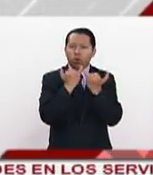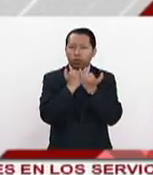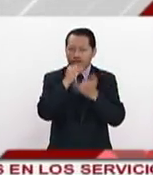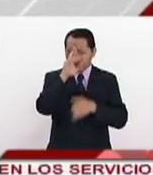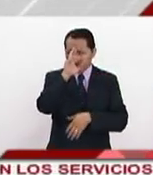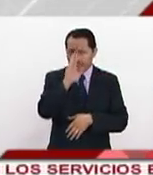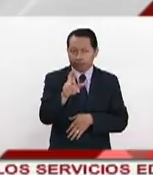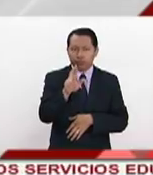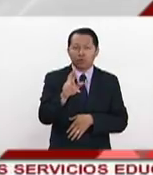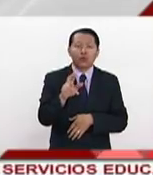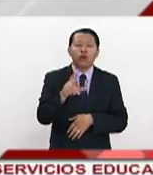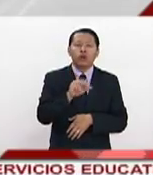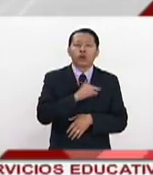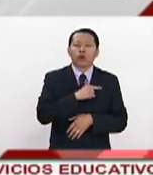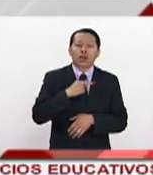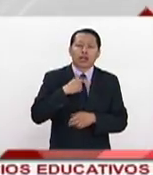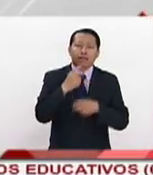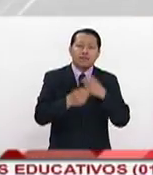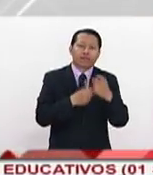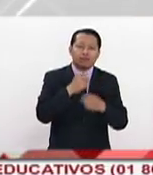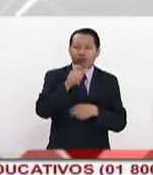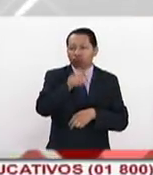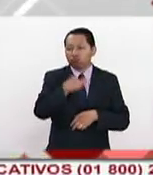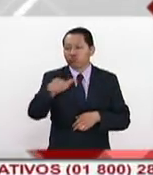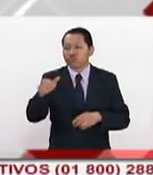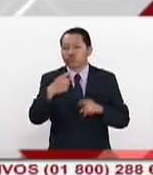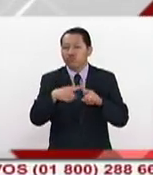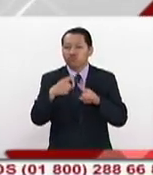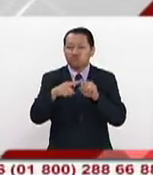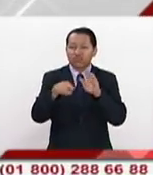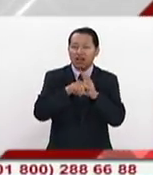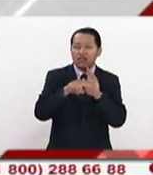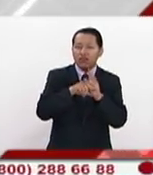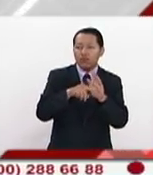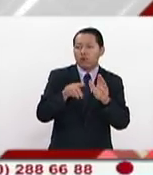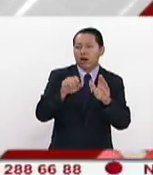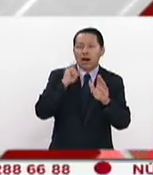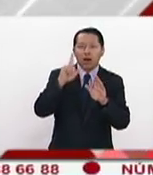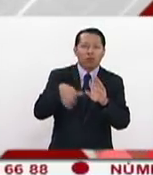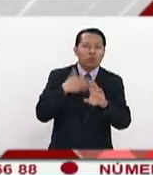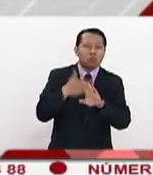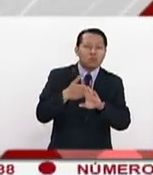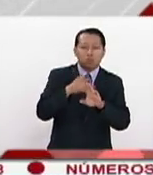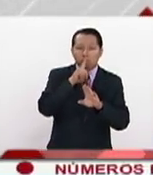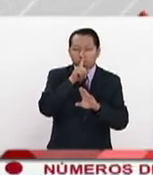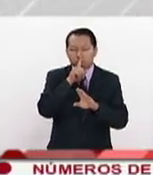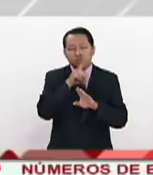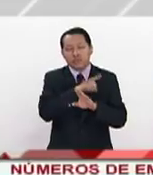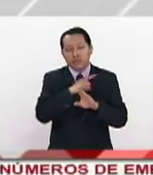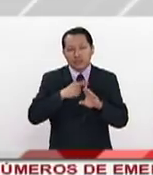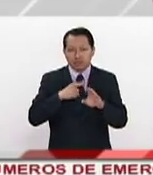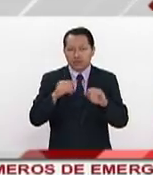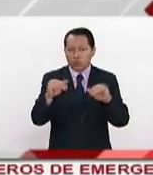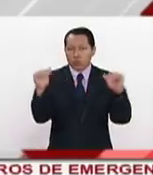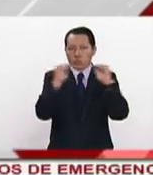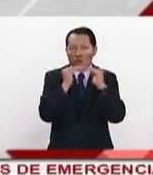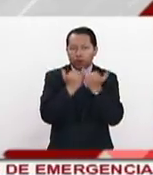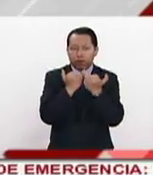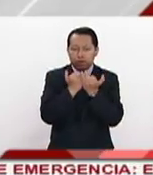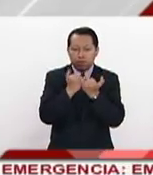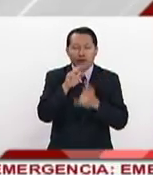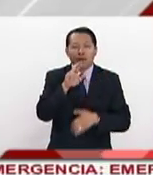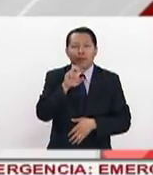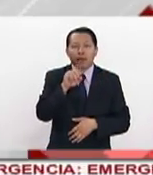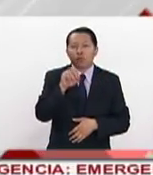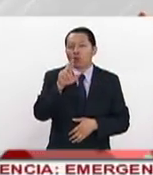eliminemos los estereotipos y actividades y actitudes negativas para poder crecer en nuestra diversidad. Armando